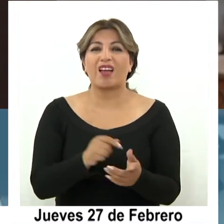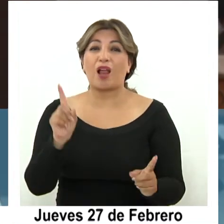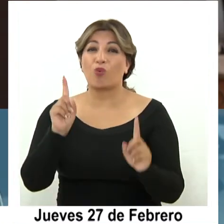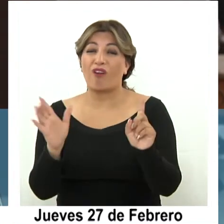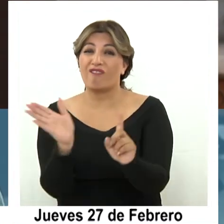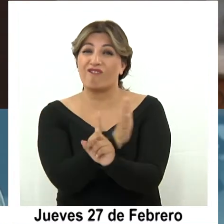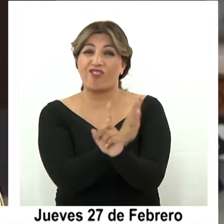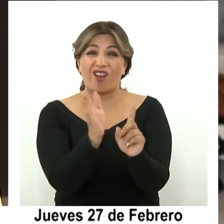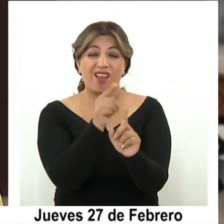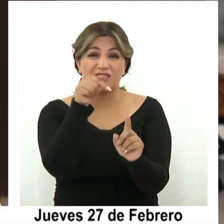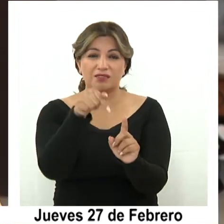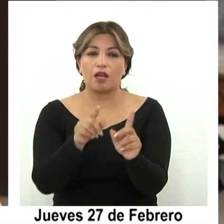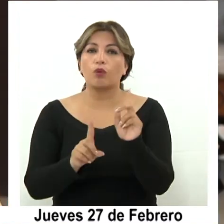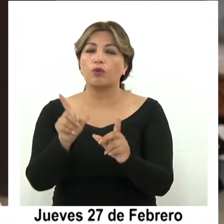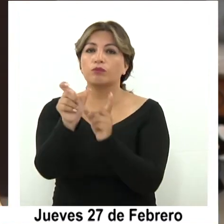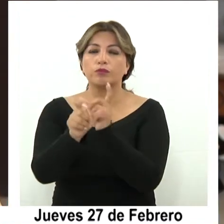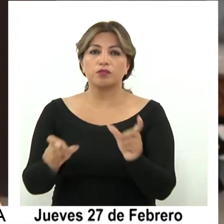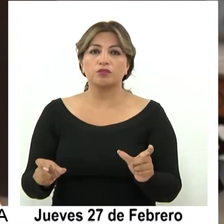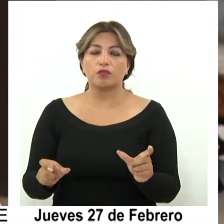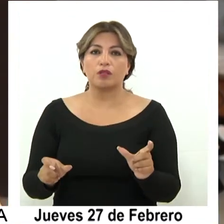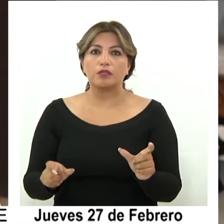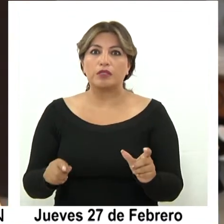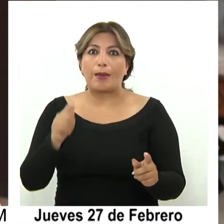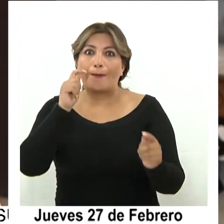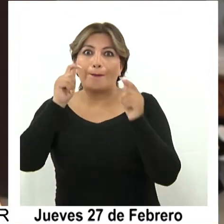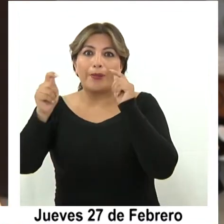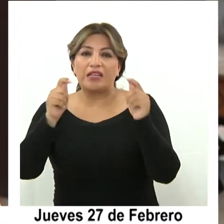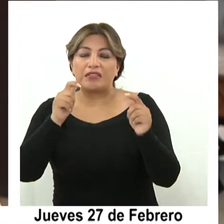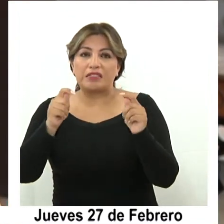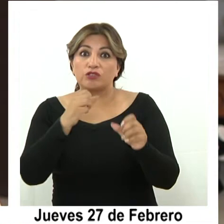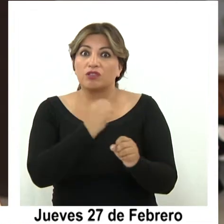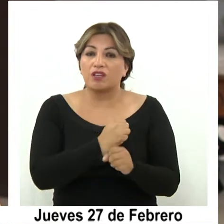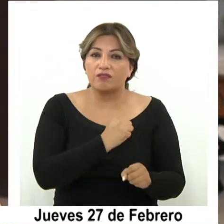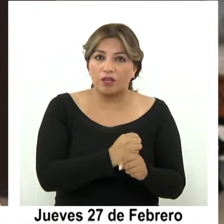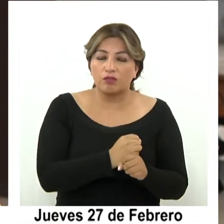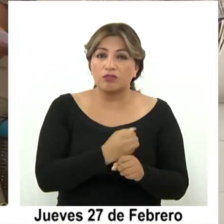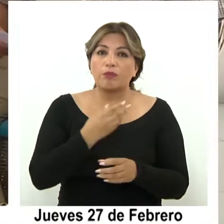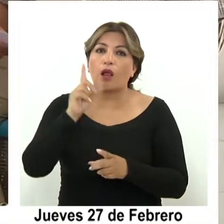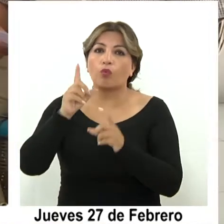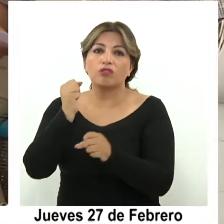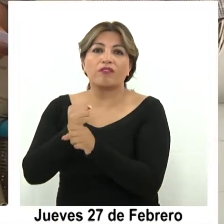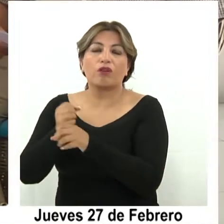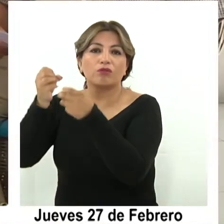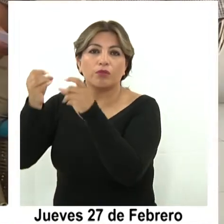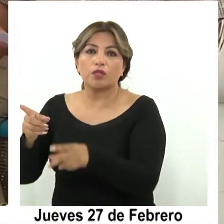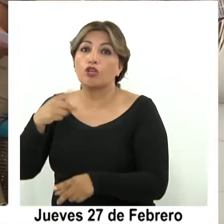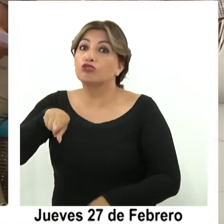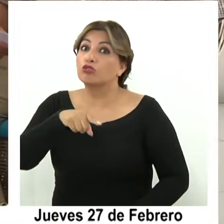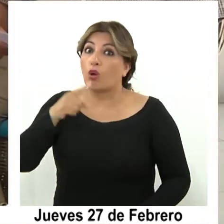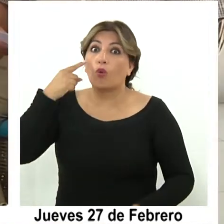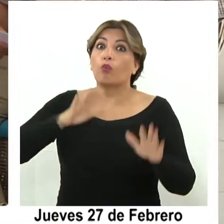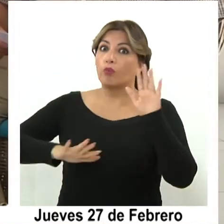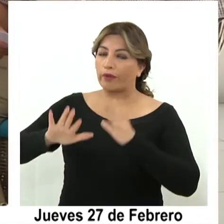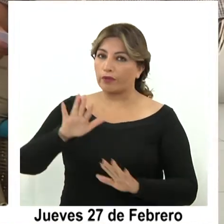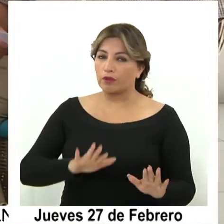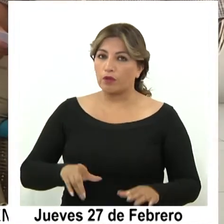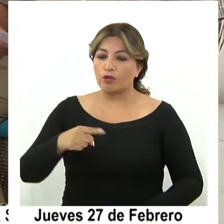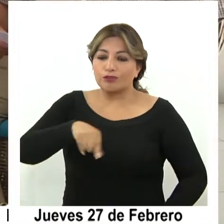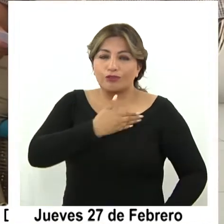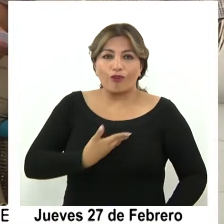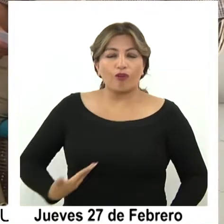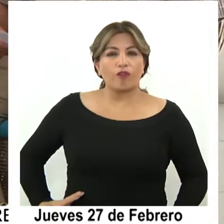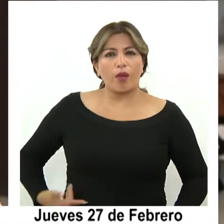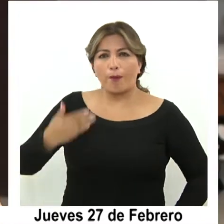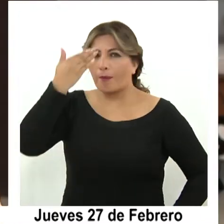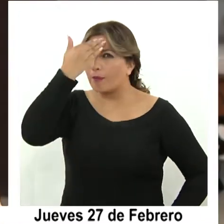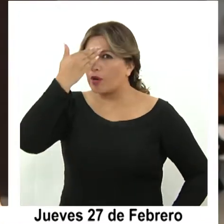de violencia han llevado a que muchas personas pongan en riesgo o pierdan sus fuentes laborales y nosotros tenemos que tener cuidado con eso. Nosotros como